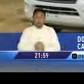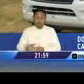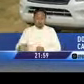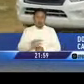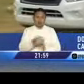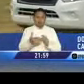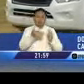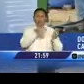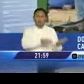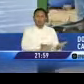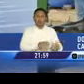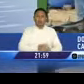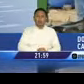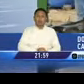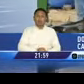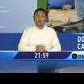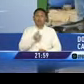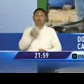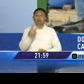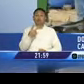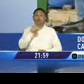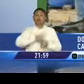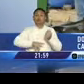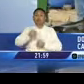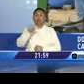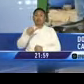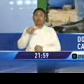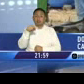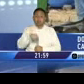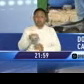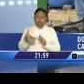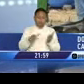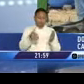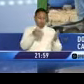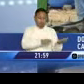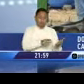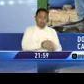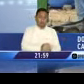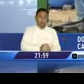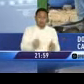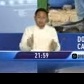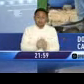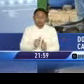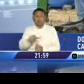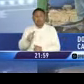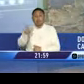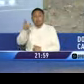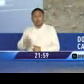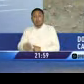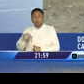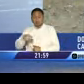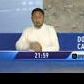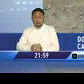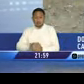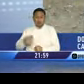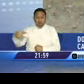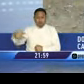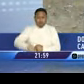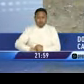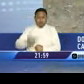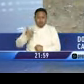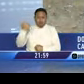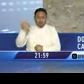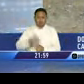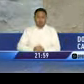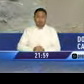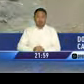sangre y muerte. Dos hermanas quedaron en el mismo lugar sin vida. Junto a ellas, otro ciudadano con heridas de proyectil en el abdomen y